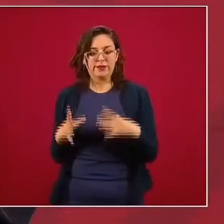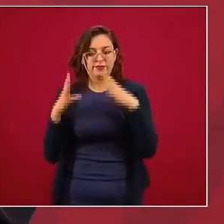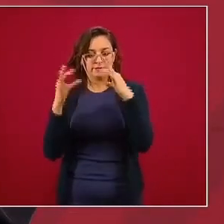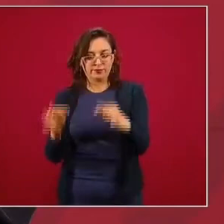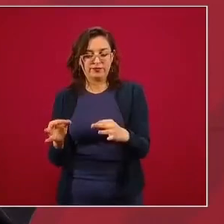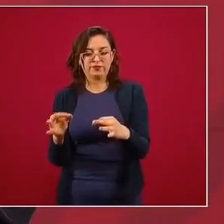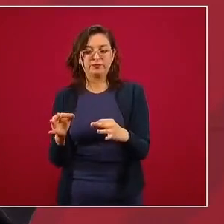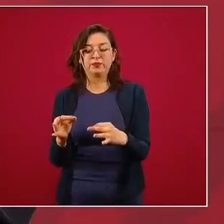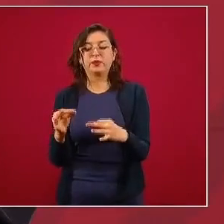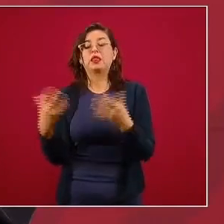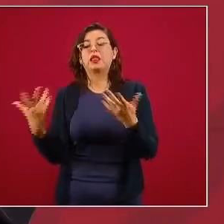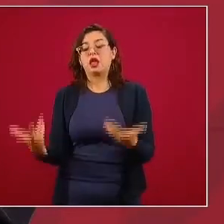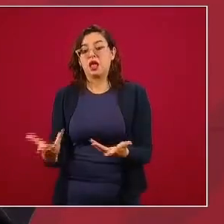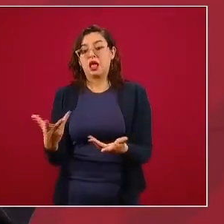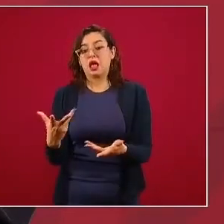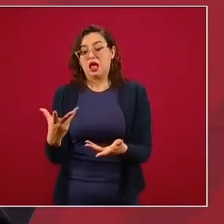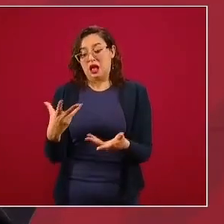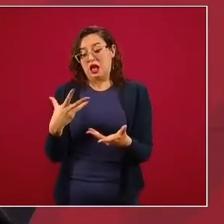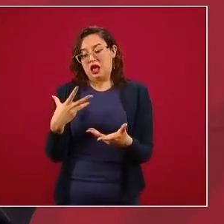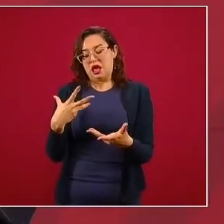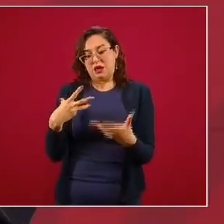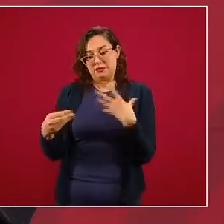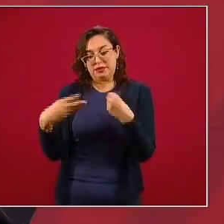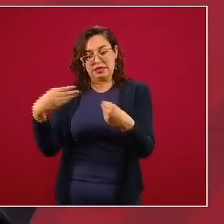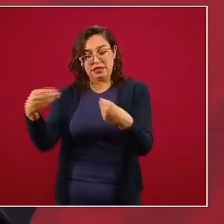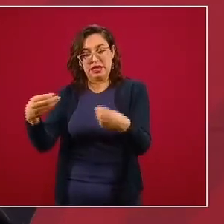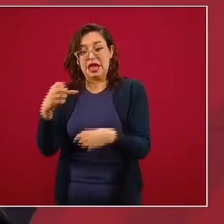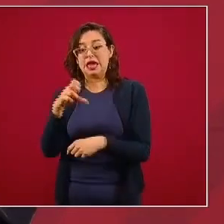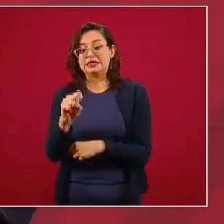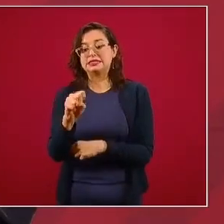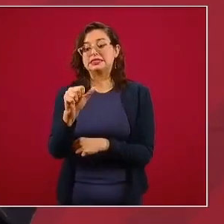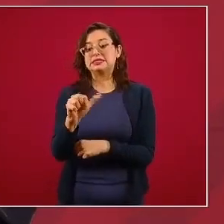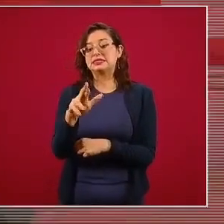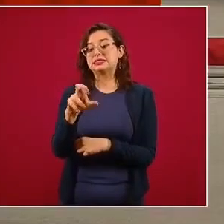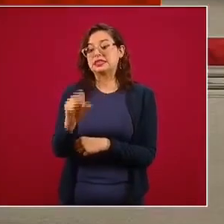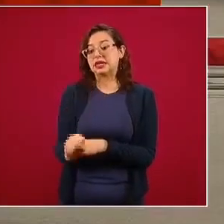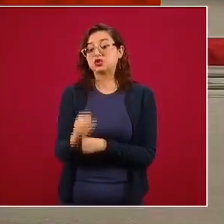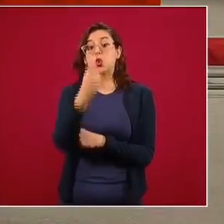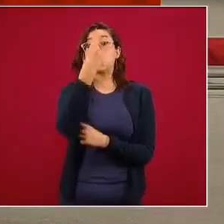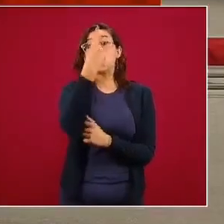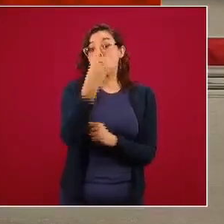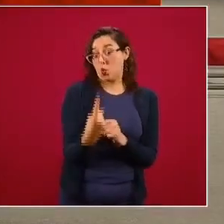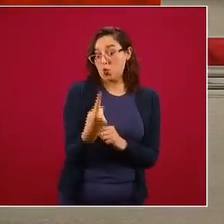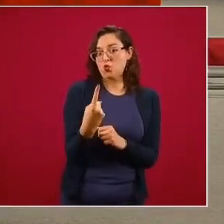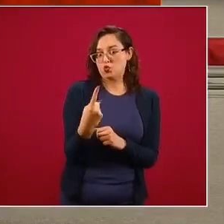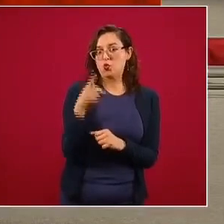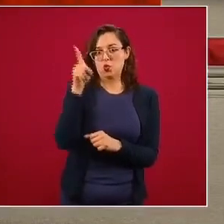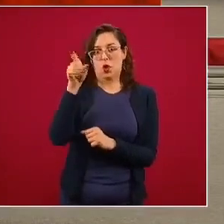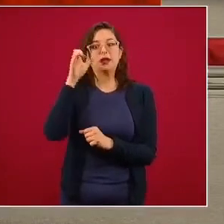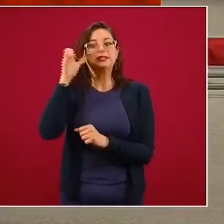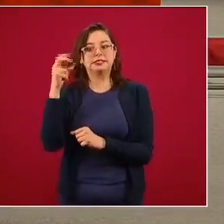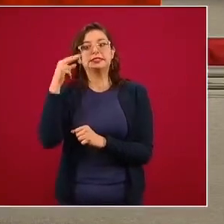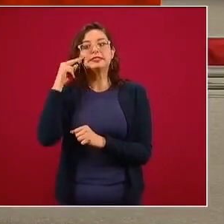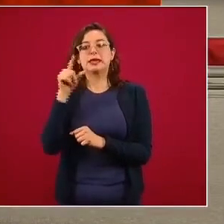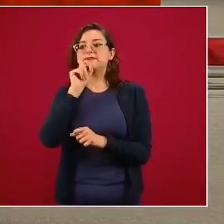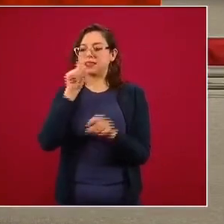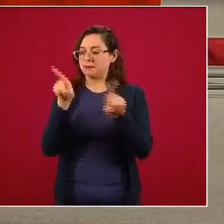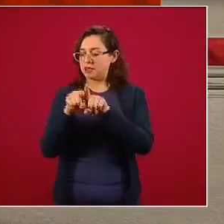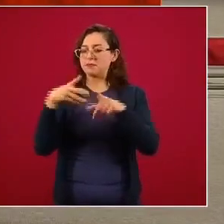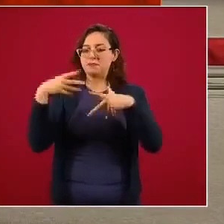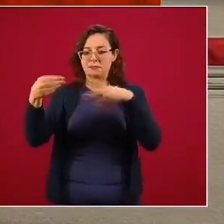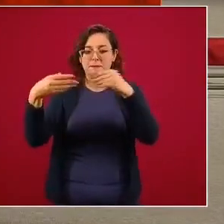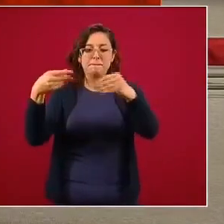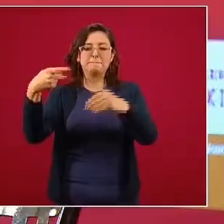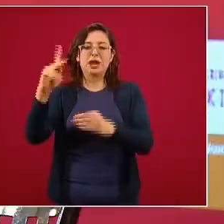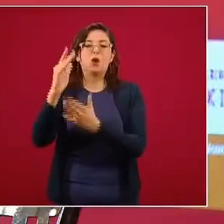posterior a la epidemia de SARS-1, la epidemia de SARS en China, que después fue también una pandemia, aunque de menor